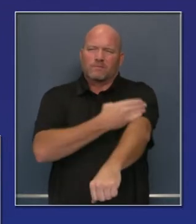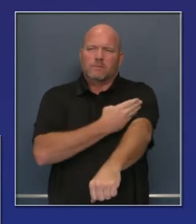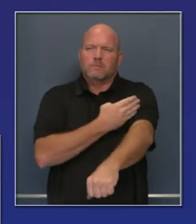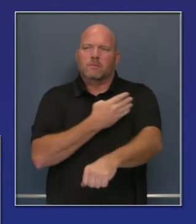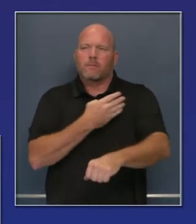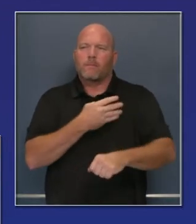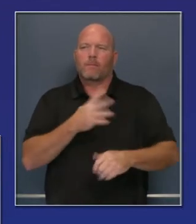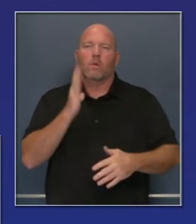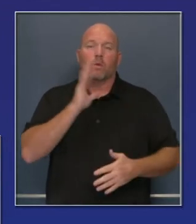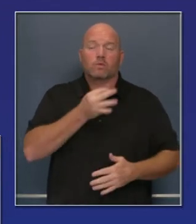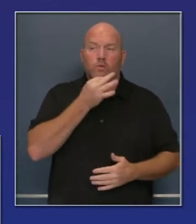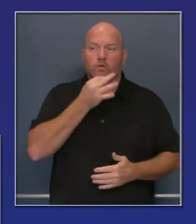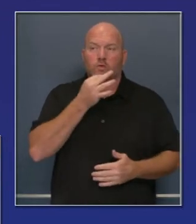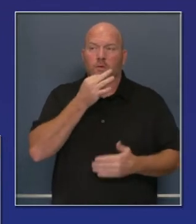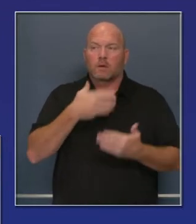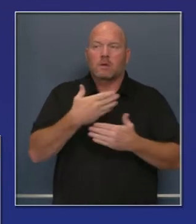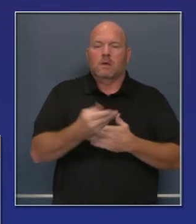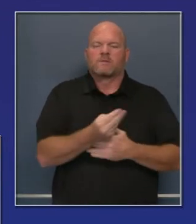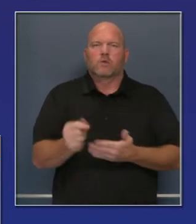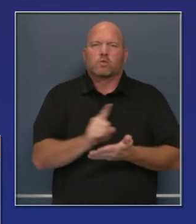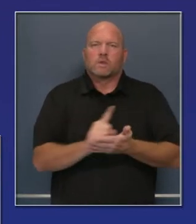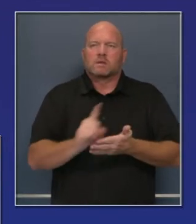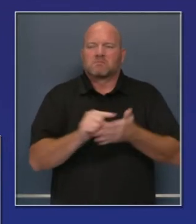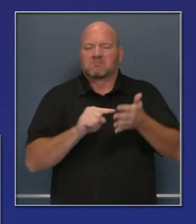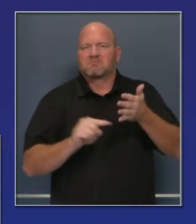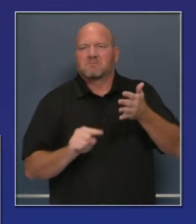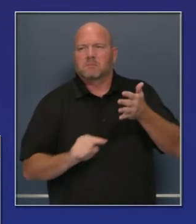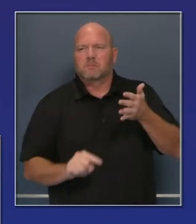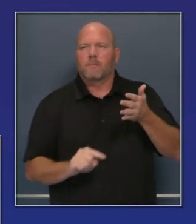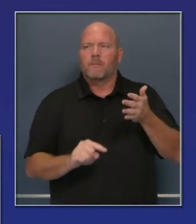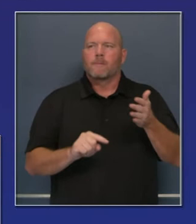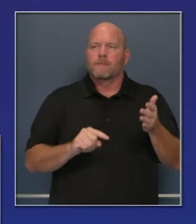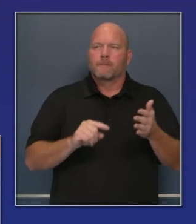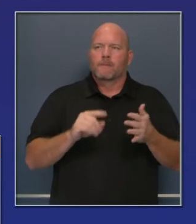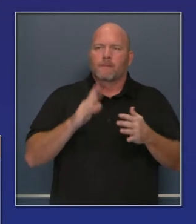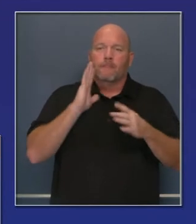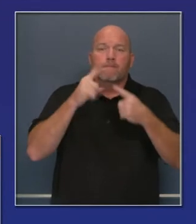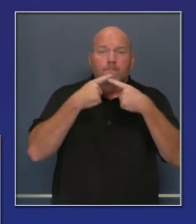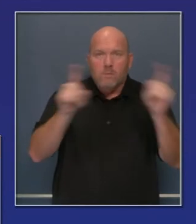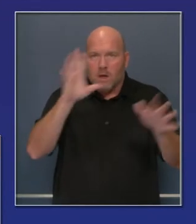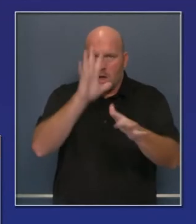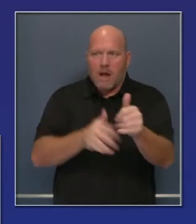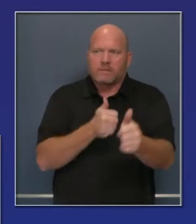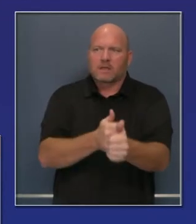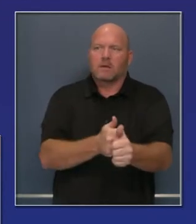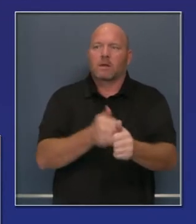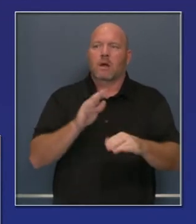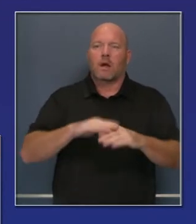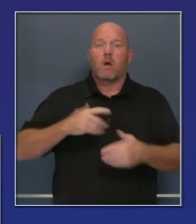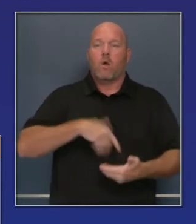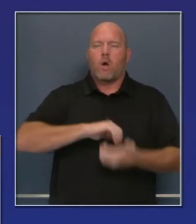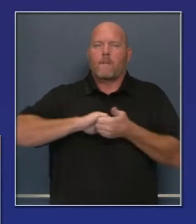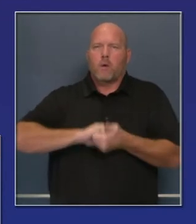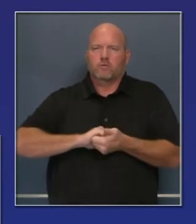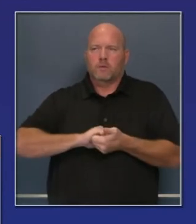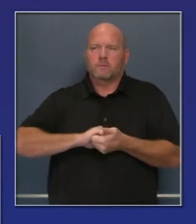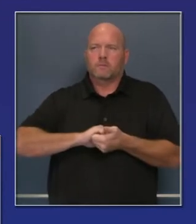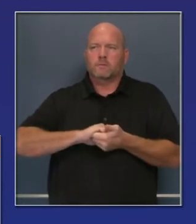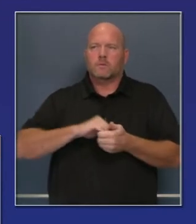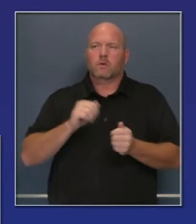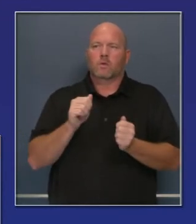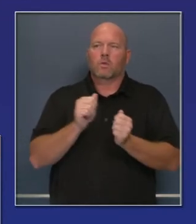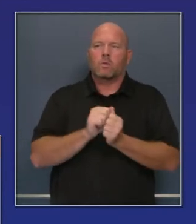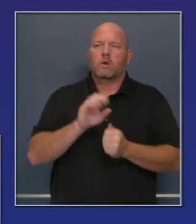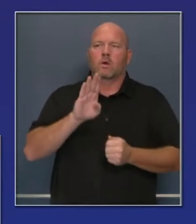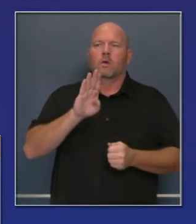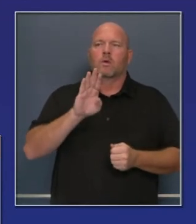en pruebas también, número de pruebas. En las próximas semanas estaremos anunciando las últimas noticias sobre nuestra sociedad con Brooke y